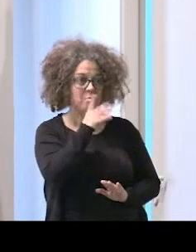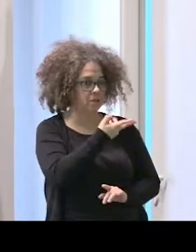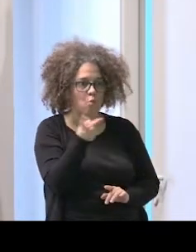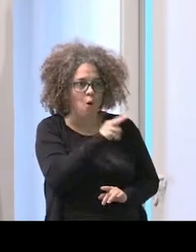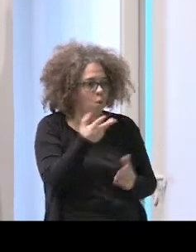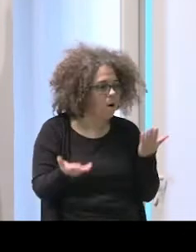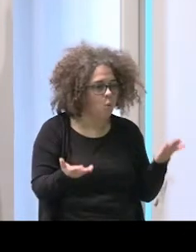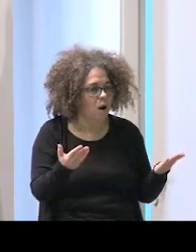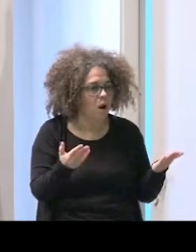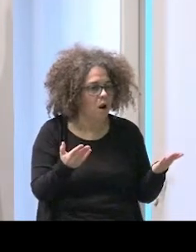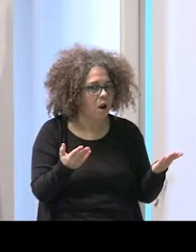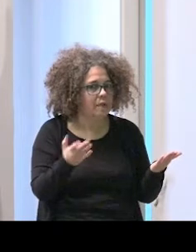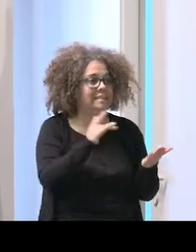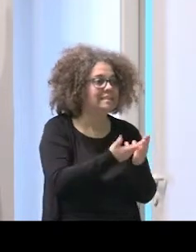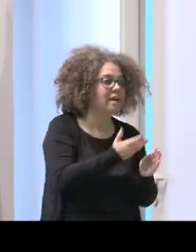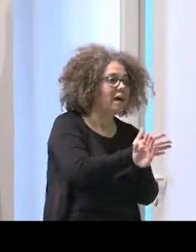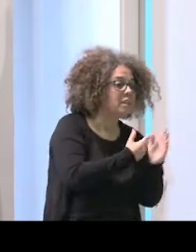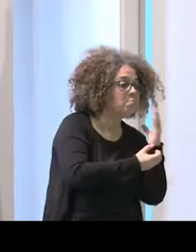saber cuándo se ha infectado ese niño.